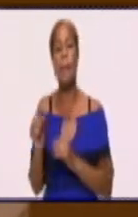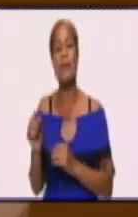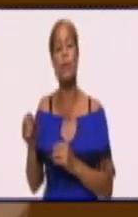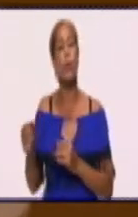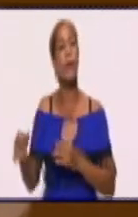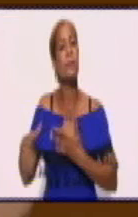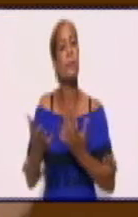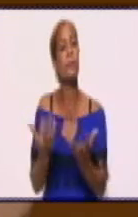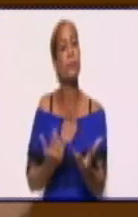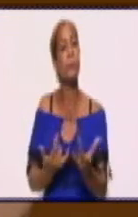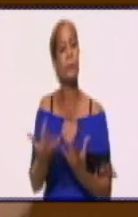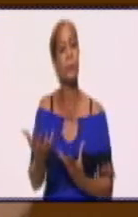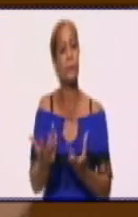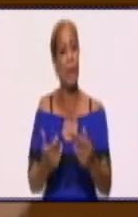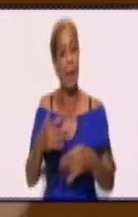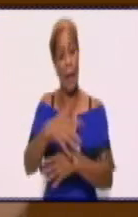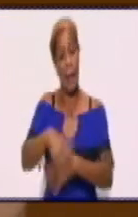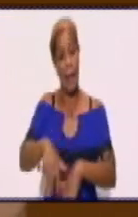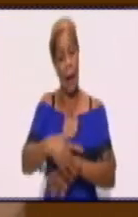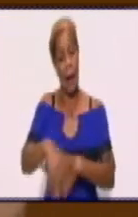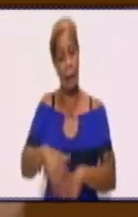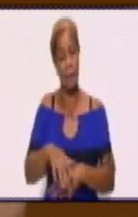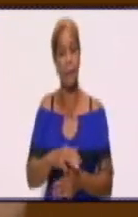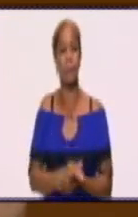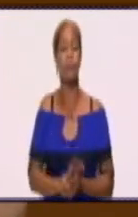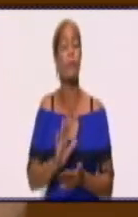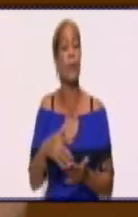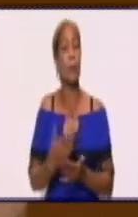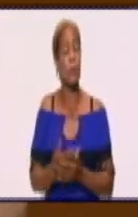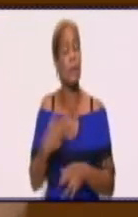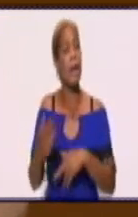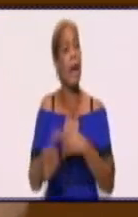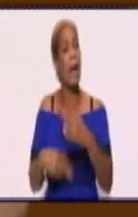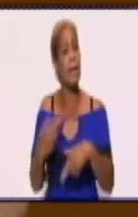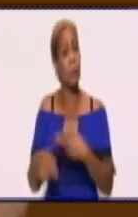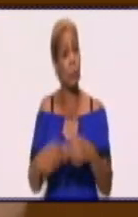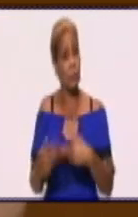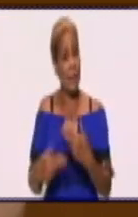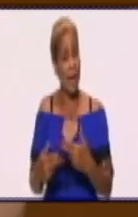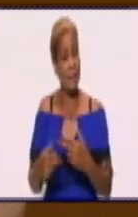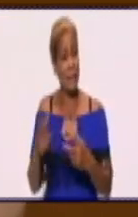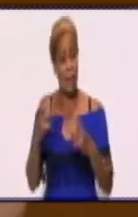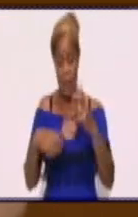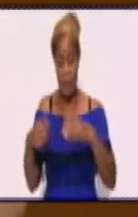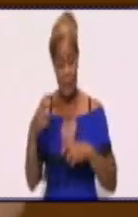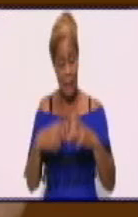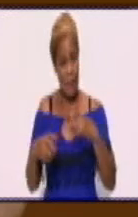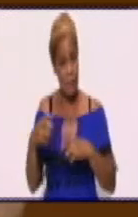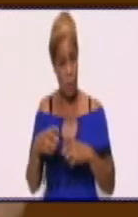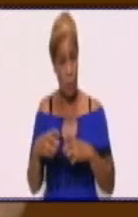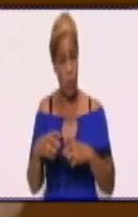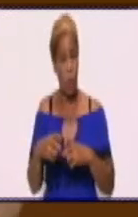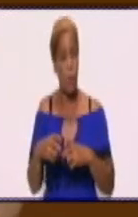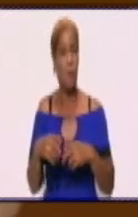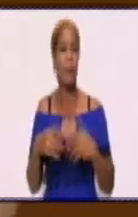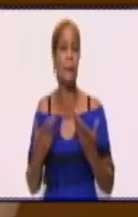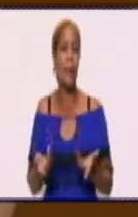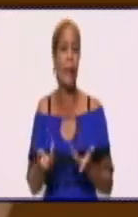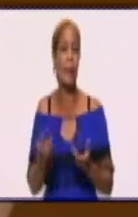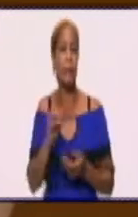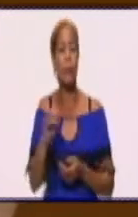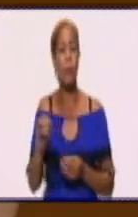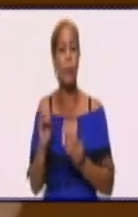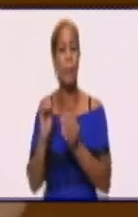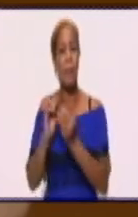mayoría del cuando se hace la investigación epidemiológica, el gran porciento del contagio proviene de